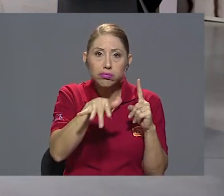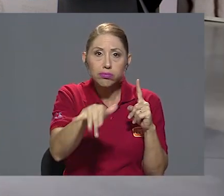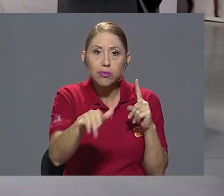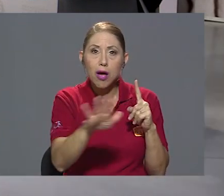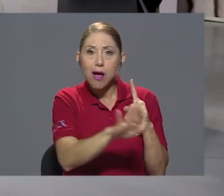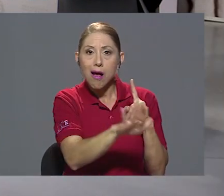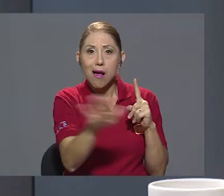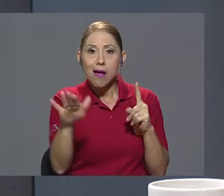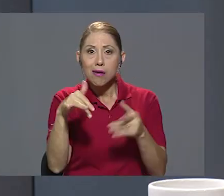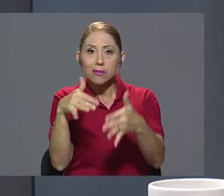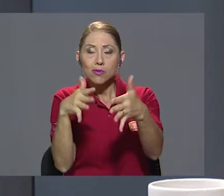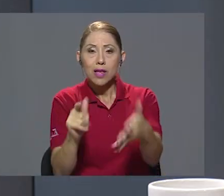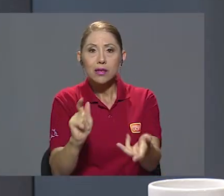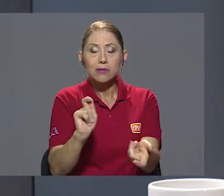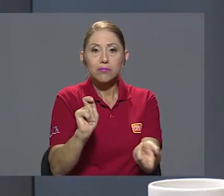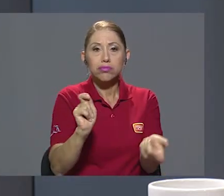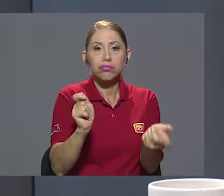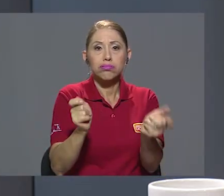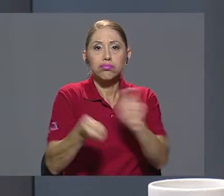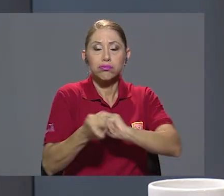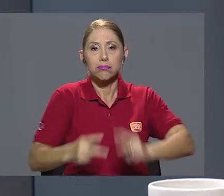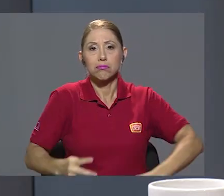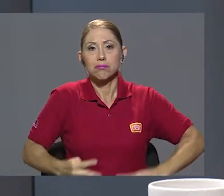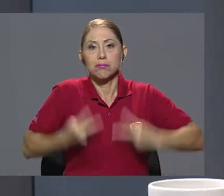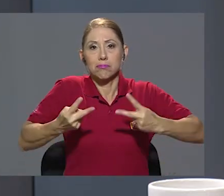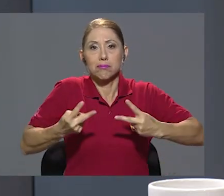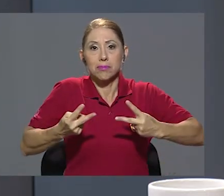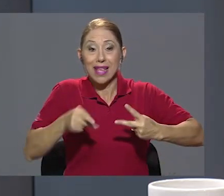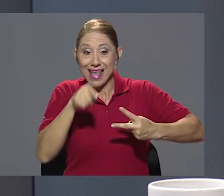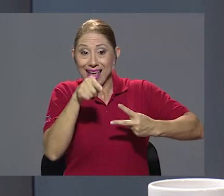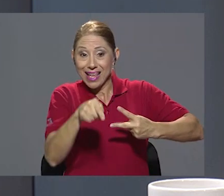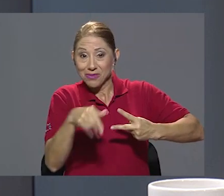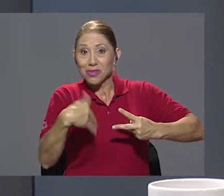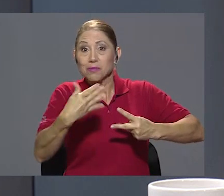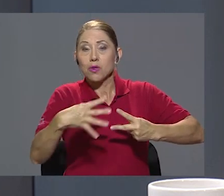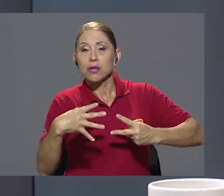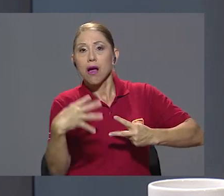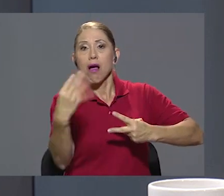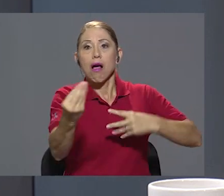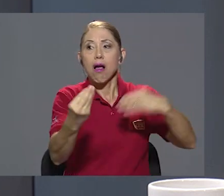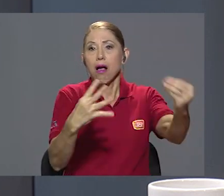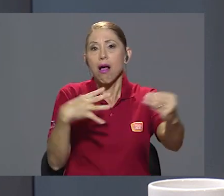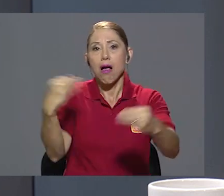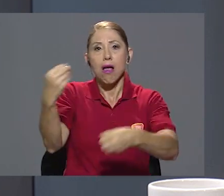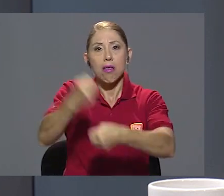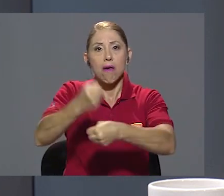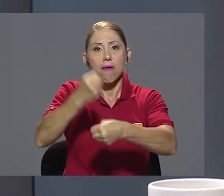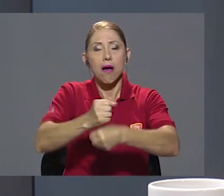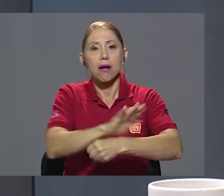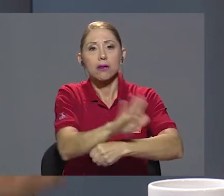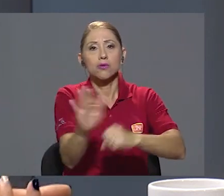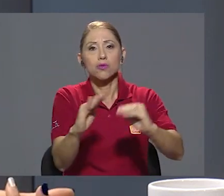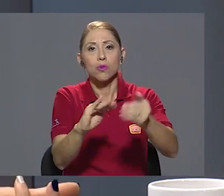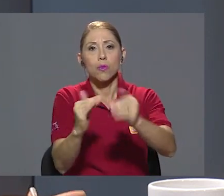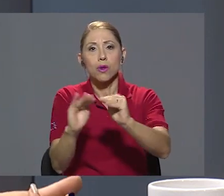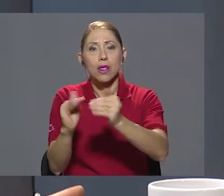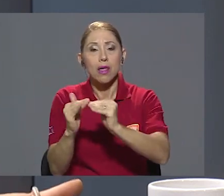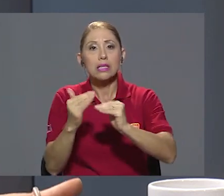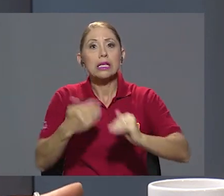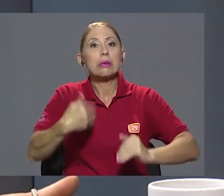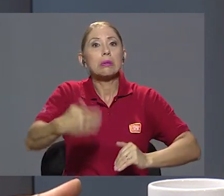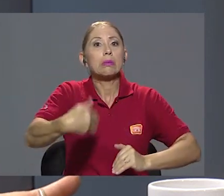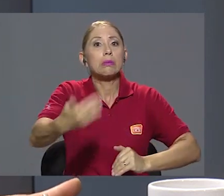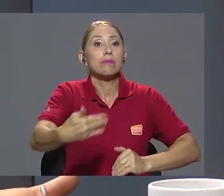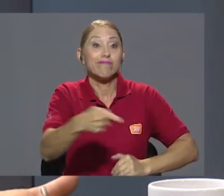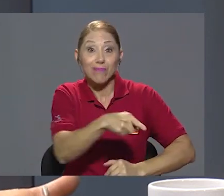del estudiantado, que a su vez, ¿verdad?, lo va a llevar a sus comunidades, a sus áreas de trabajo, pero que más tarde también